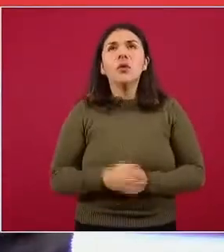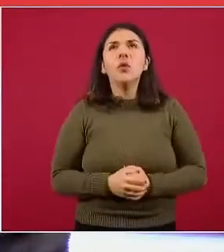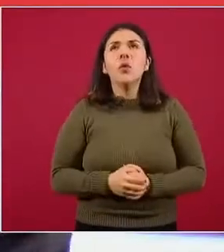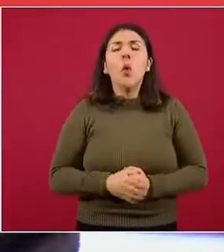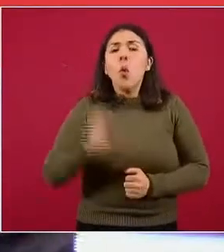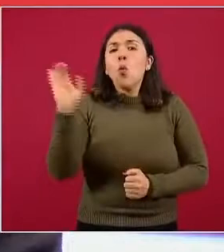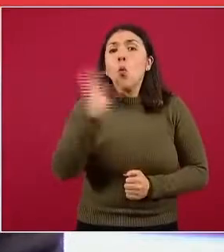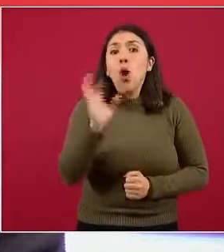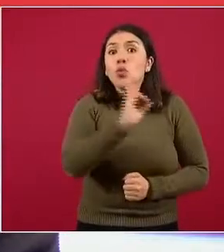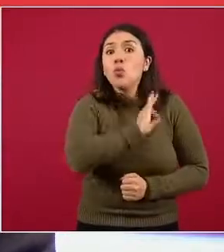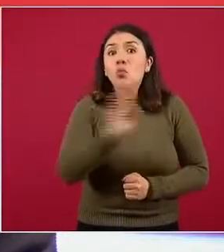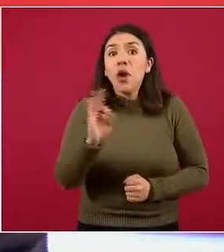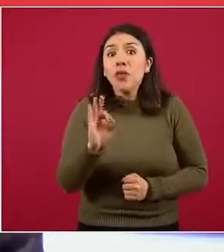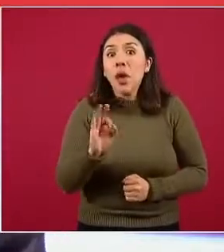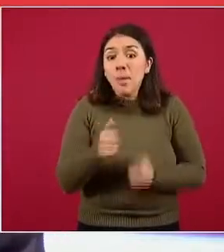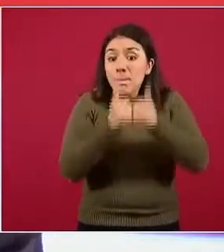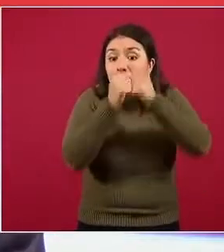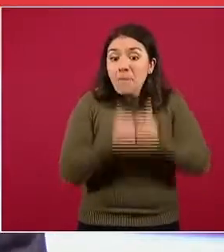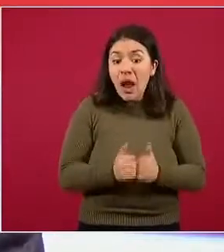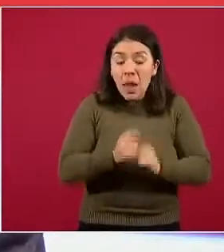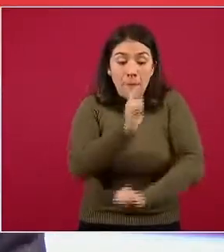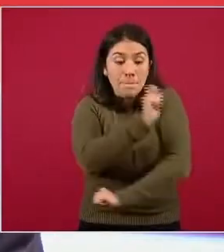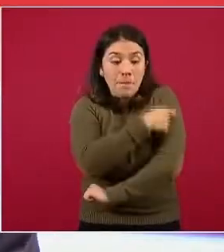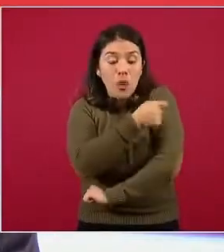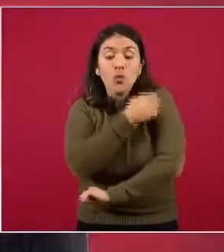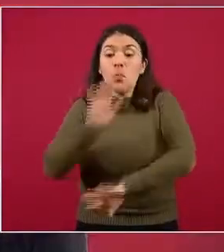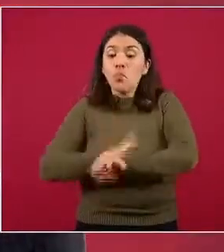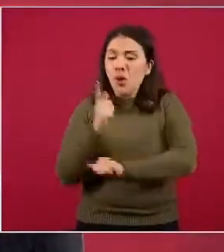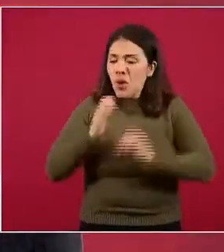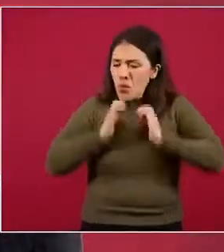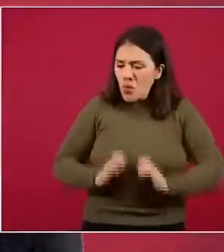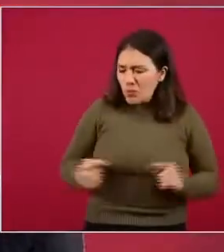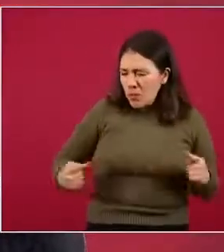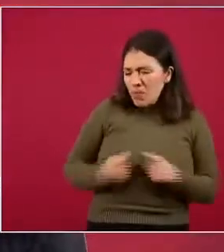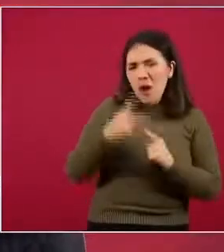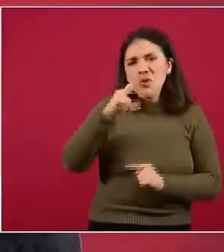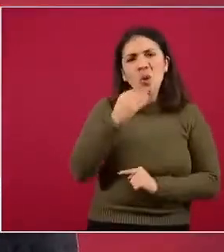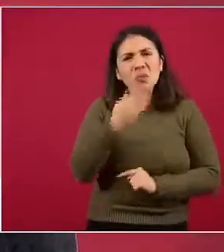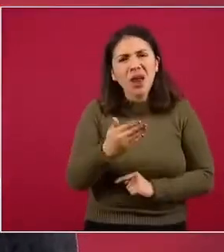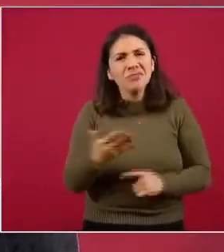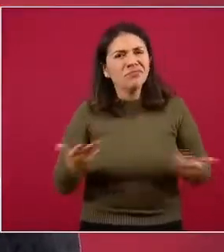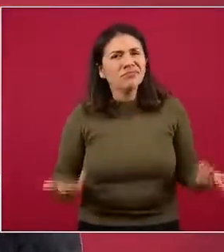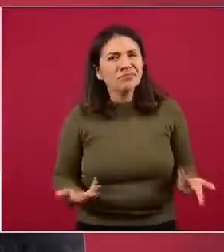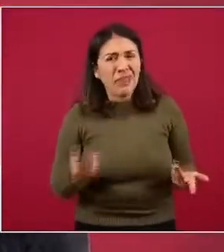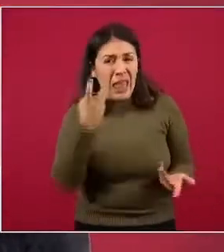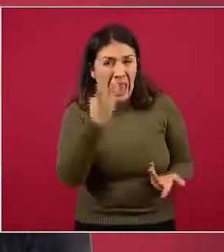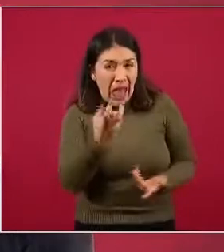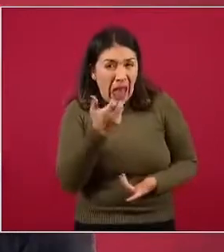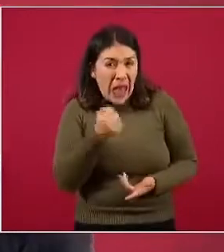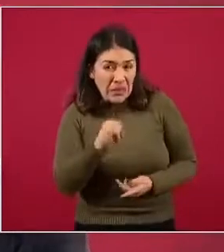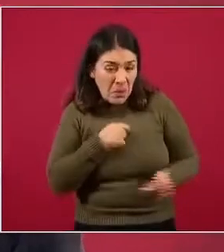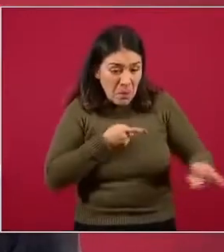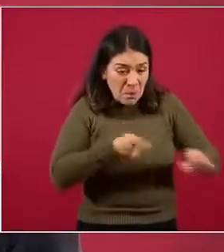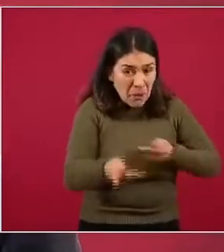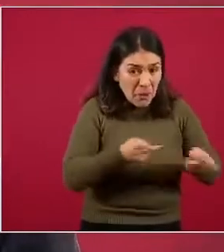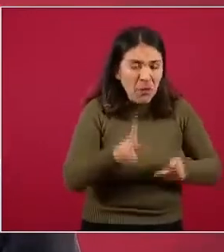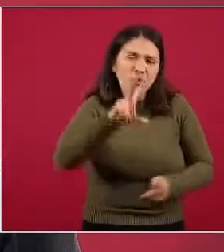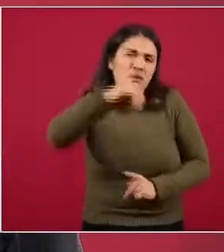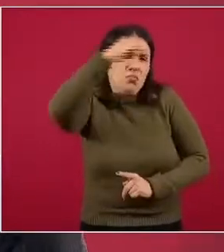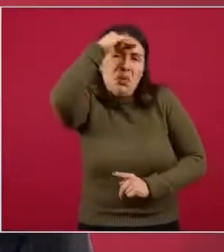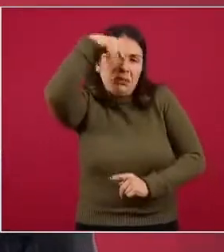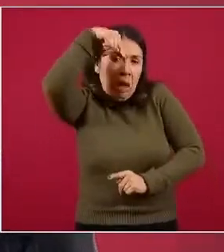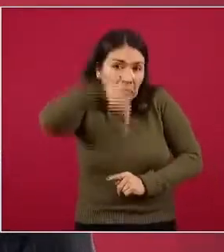momento se pudiera parar una vacunación porque hubiera reacciones secundarias. Pues no es la manera en que se formulan los planes, ni aquí, ni